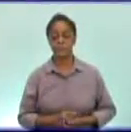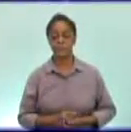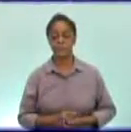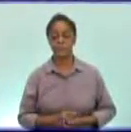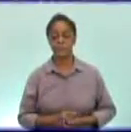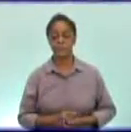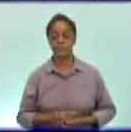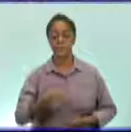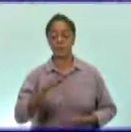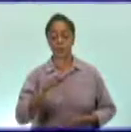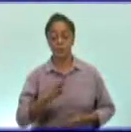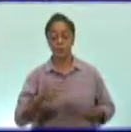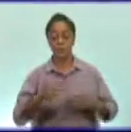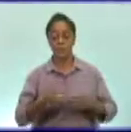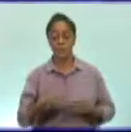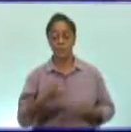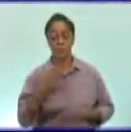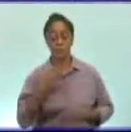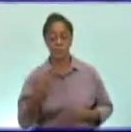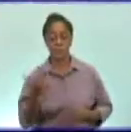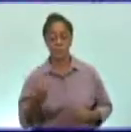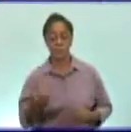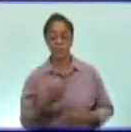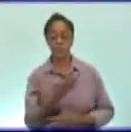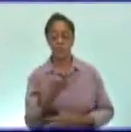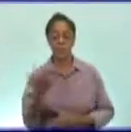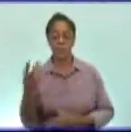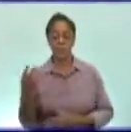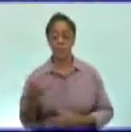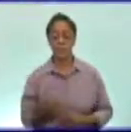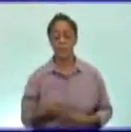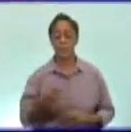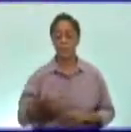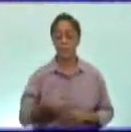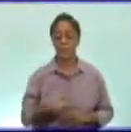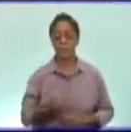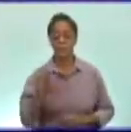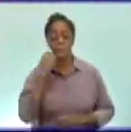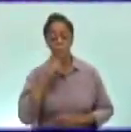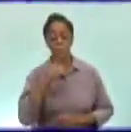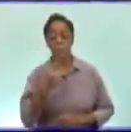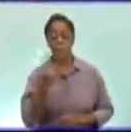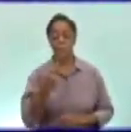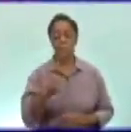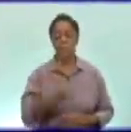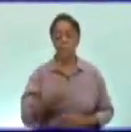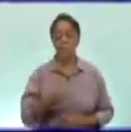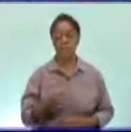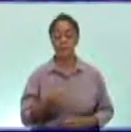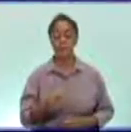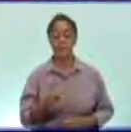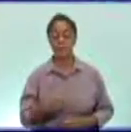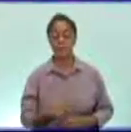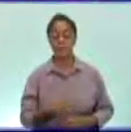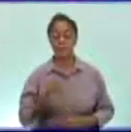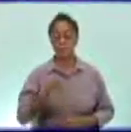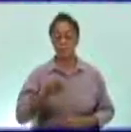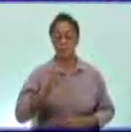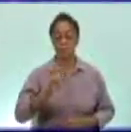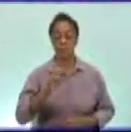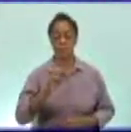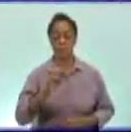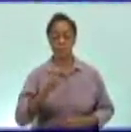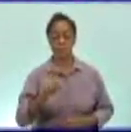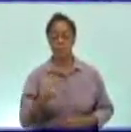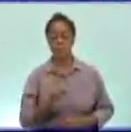El cuarto grupo está compuesto por las plantas, seres formados por más de una célula, es decir, son seres pluricelulares,